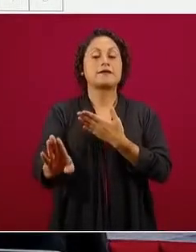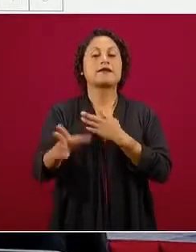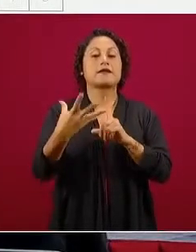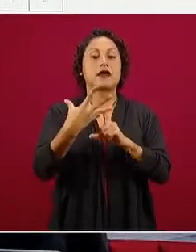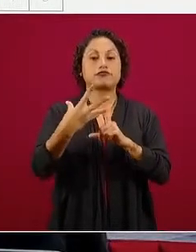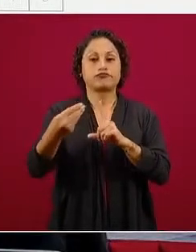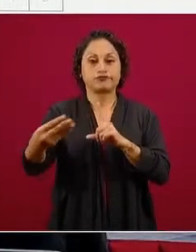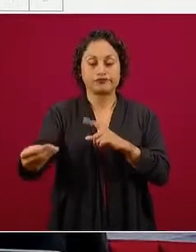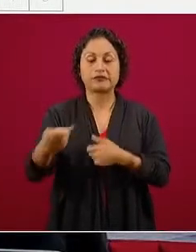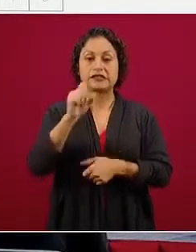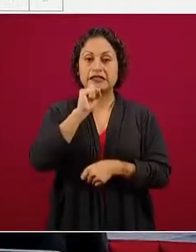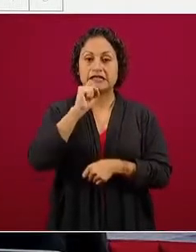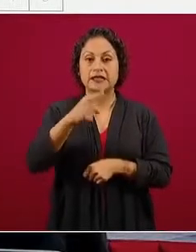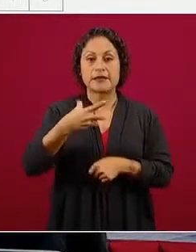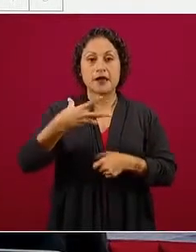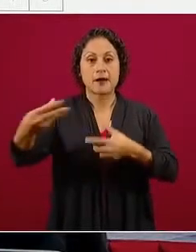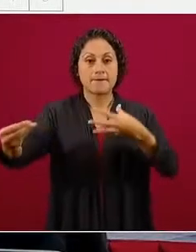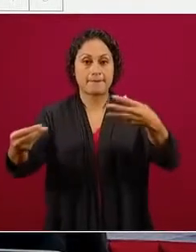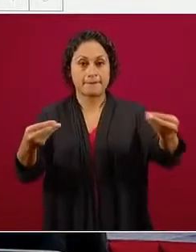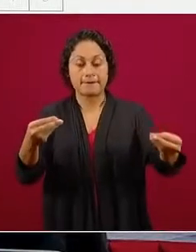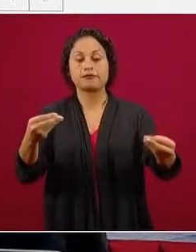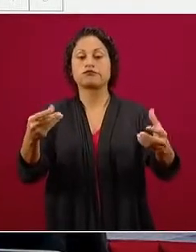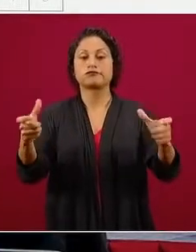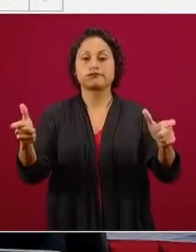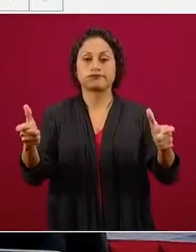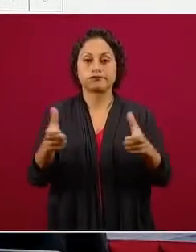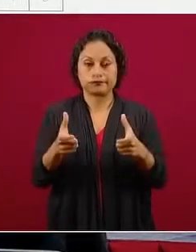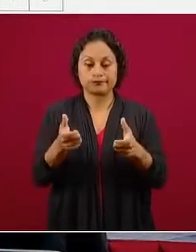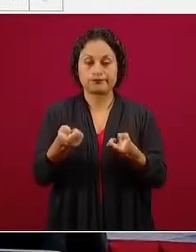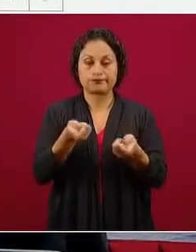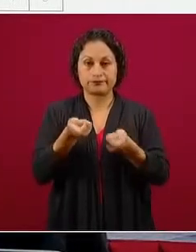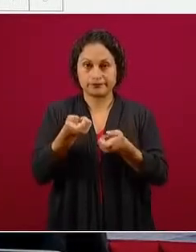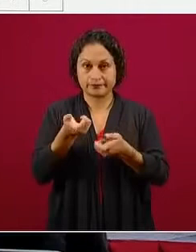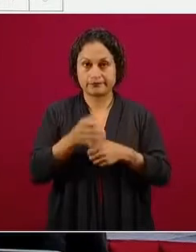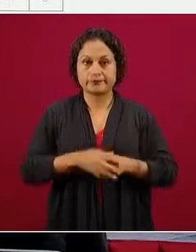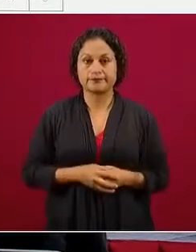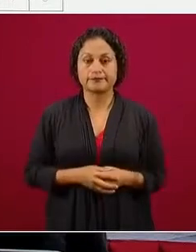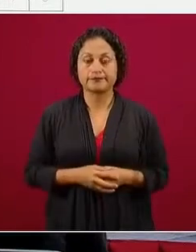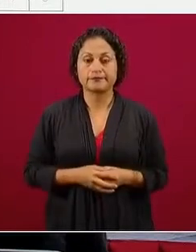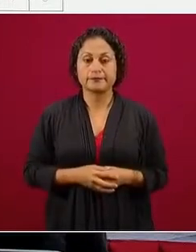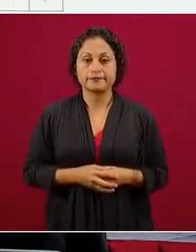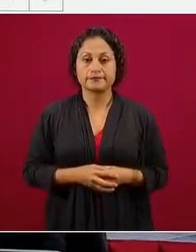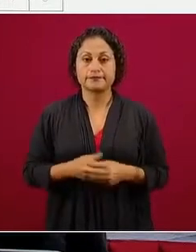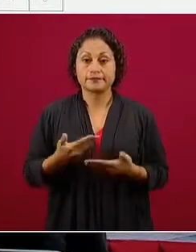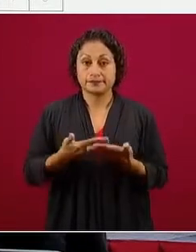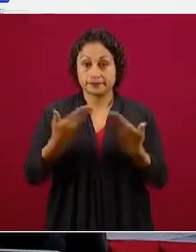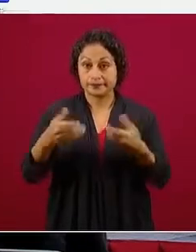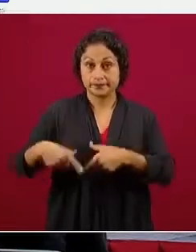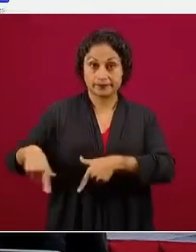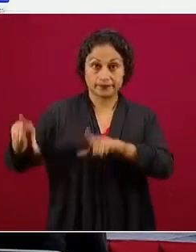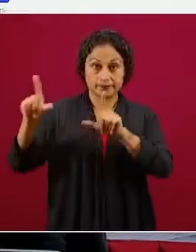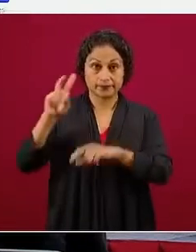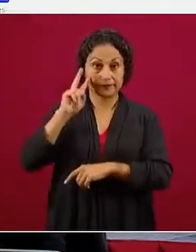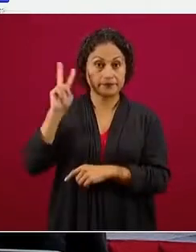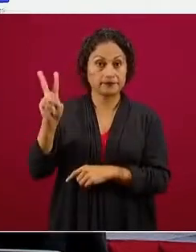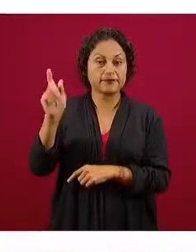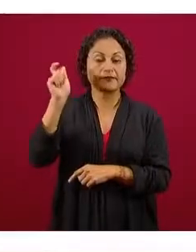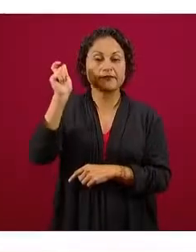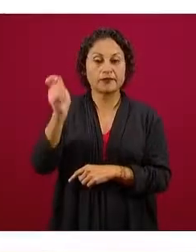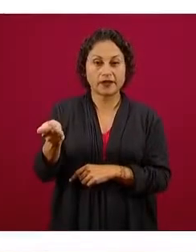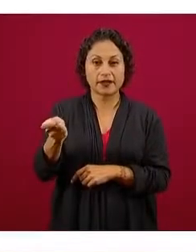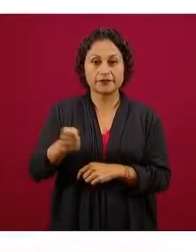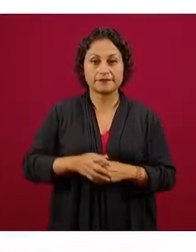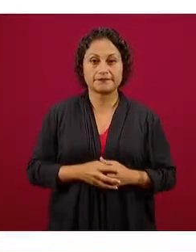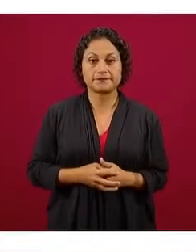la epidemia en ningún momento saliera de control. Vamos a ver la siguiente diapositiva, que es precisamente la